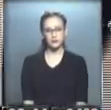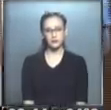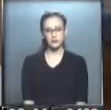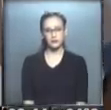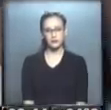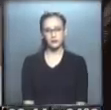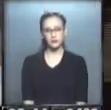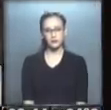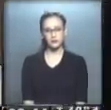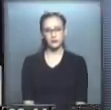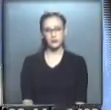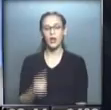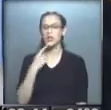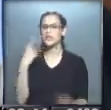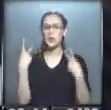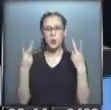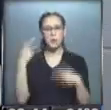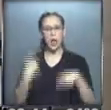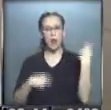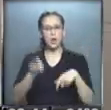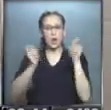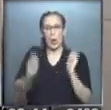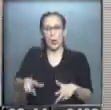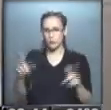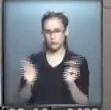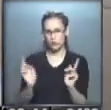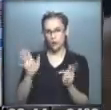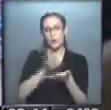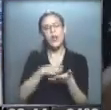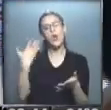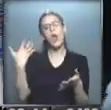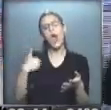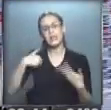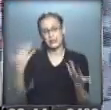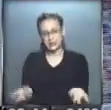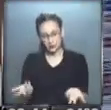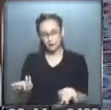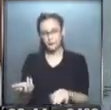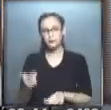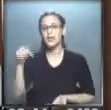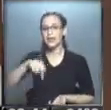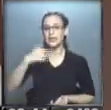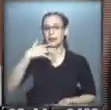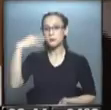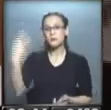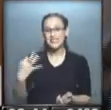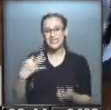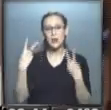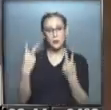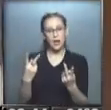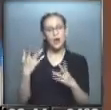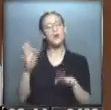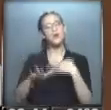Este viaje a Paraguay no es un viaje como cualquier otro para la selección argentina. En este en particular se juega